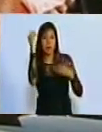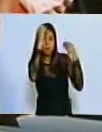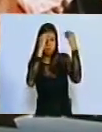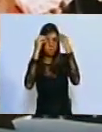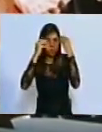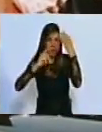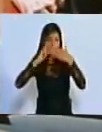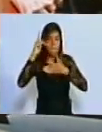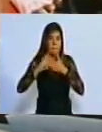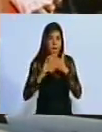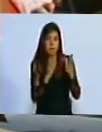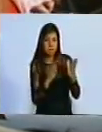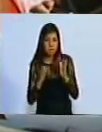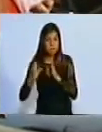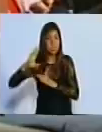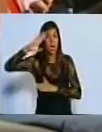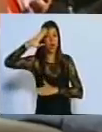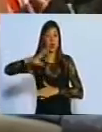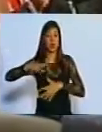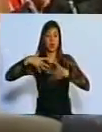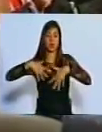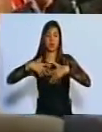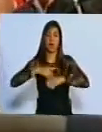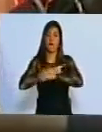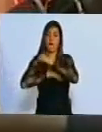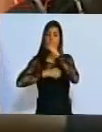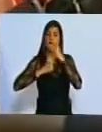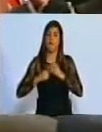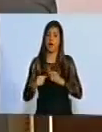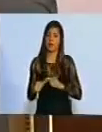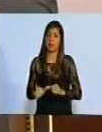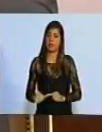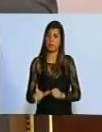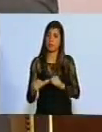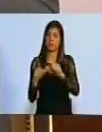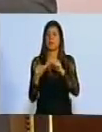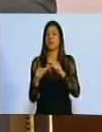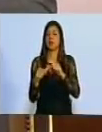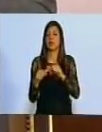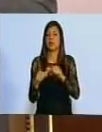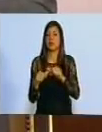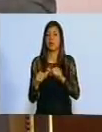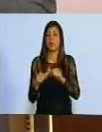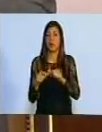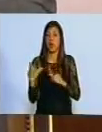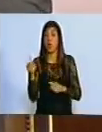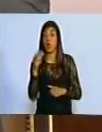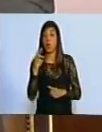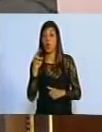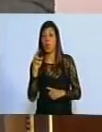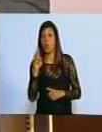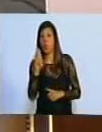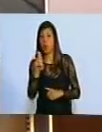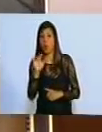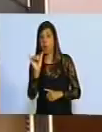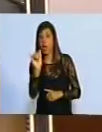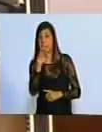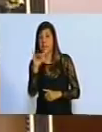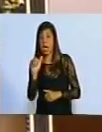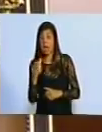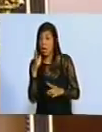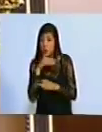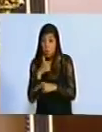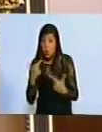Ejército Libertador, con las fuerzas para mantenerse que tenía con el resto del país sin Guayana, no era posible